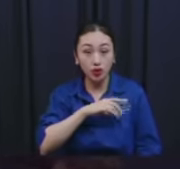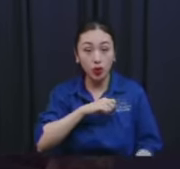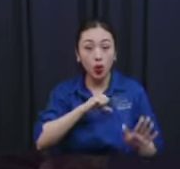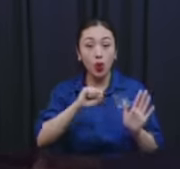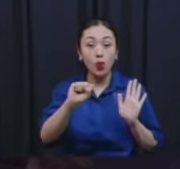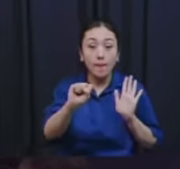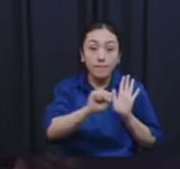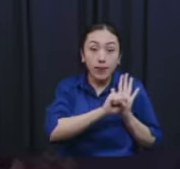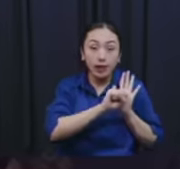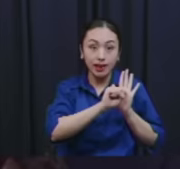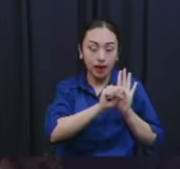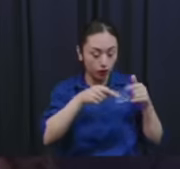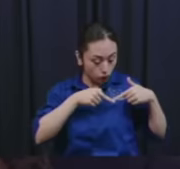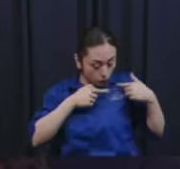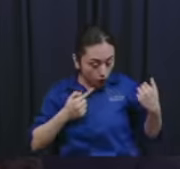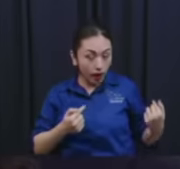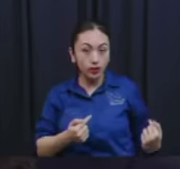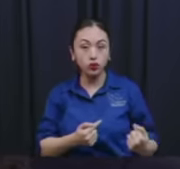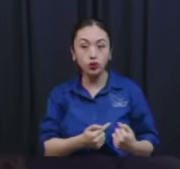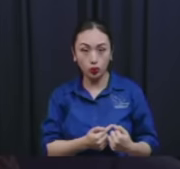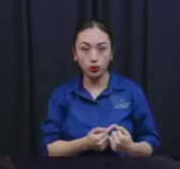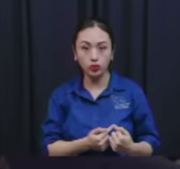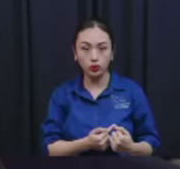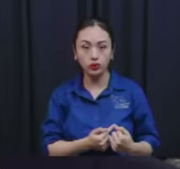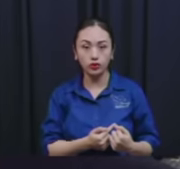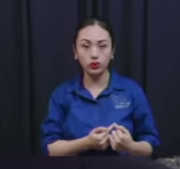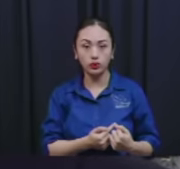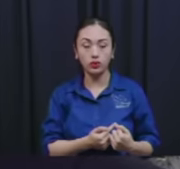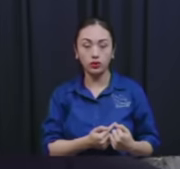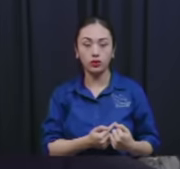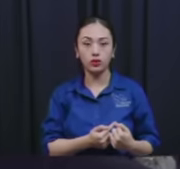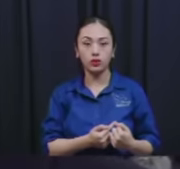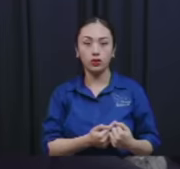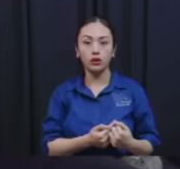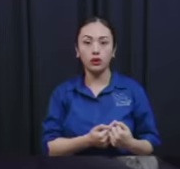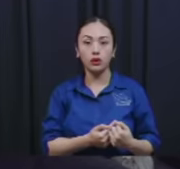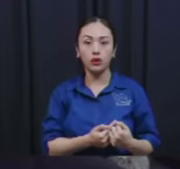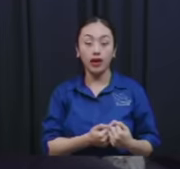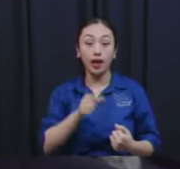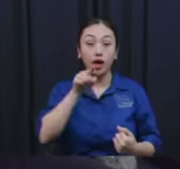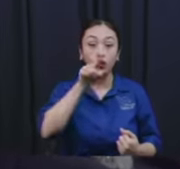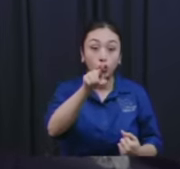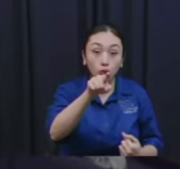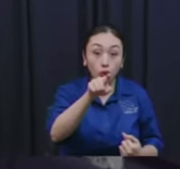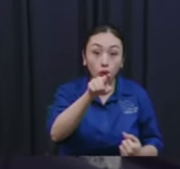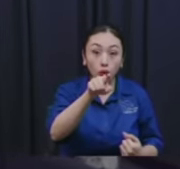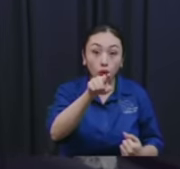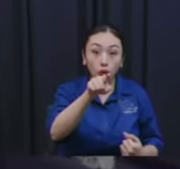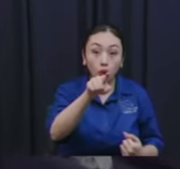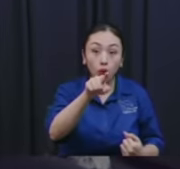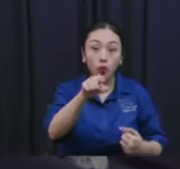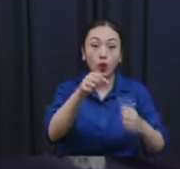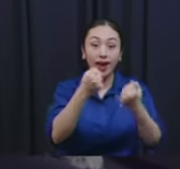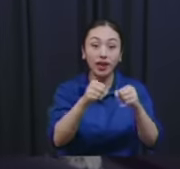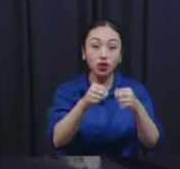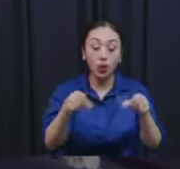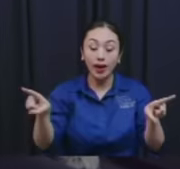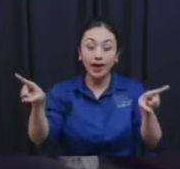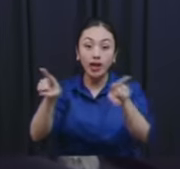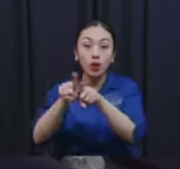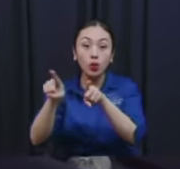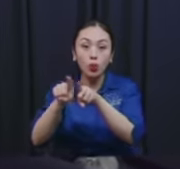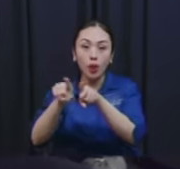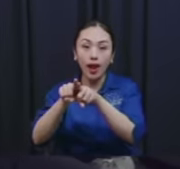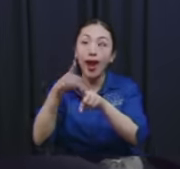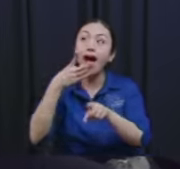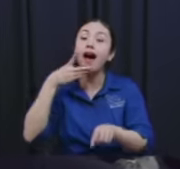corazón y esa marca es vas a ser hecho a la imagen de Dios sí o sí quieras o no